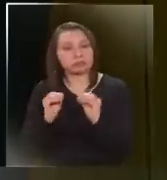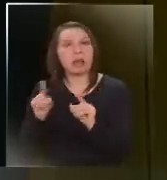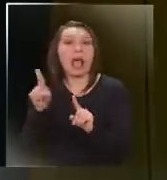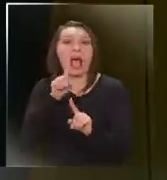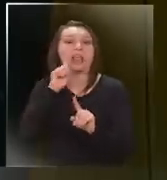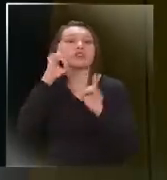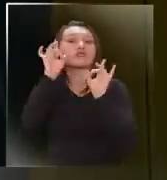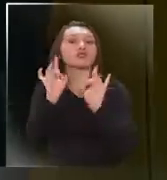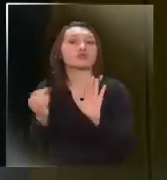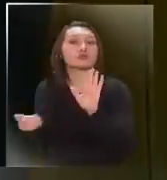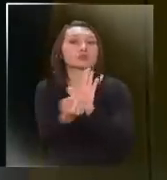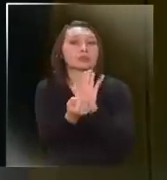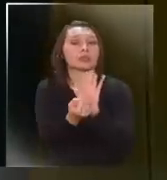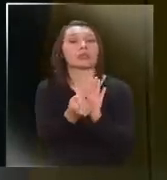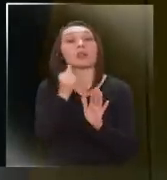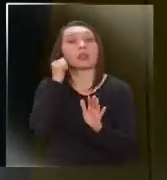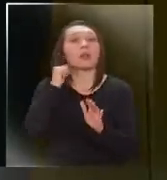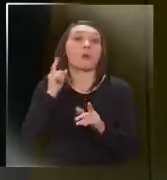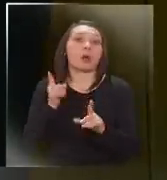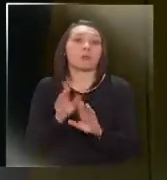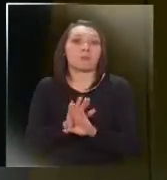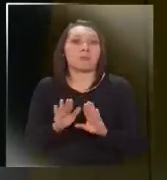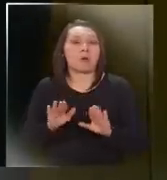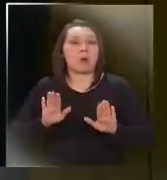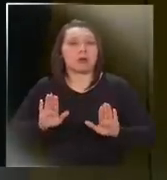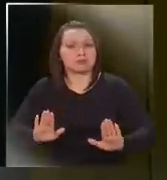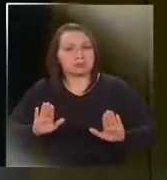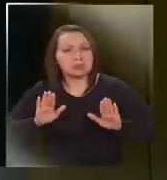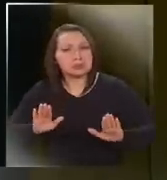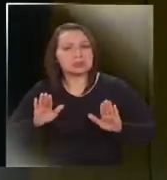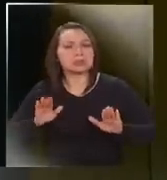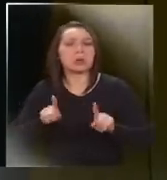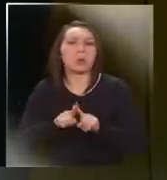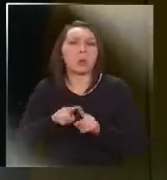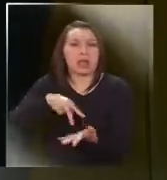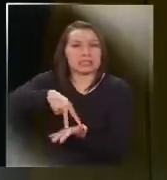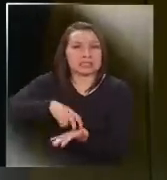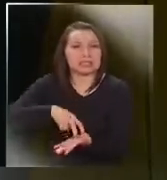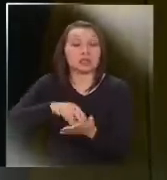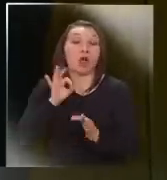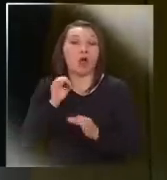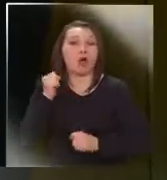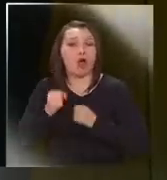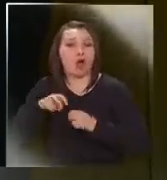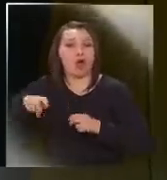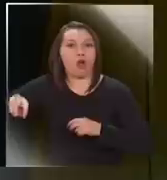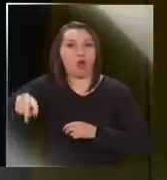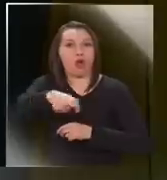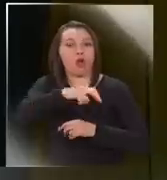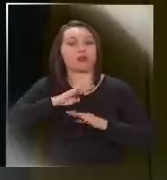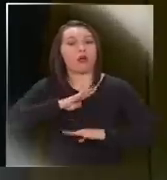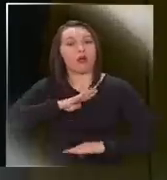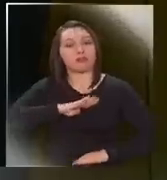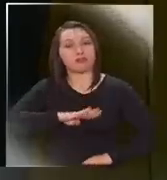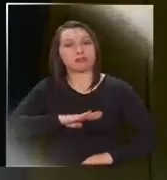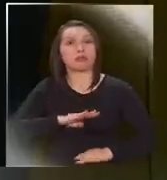sí, unas polichilenas, unos abdominales, no le hacen mal, ¿ya? O un trote por el pasillo, o